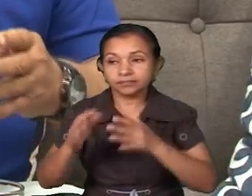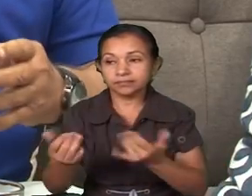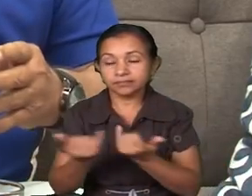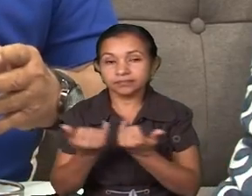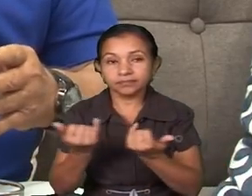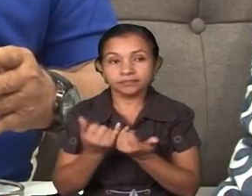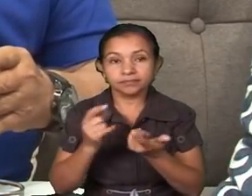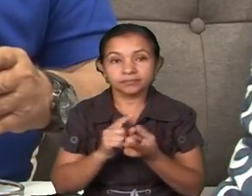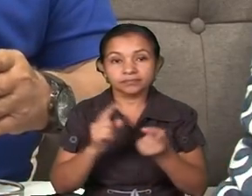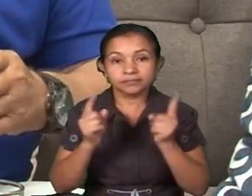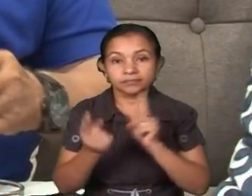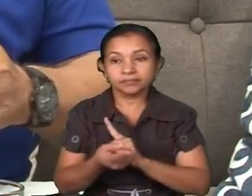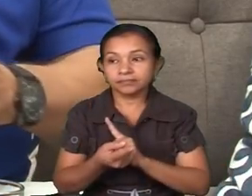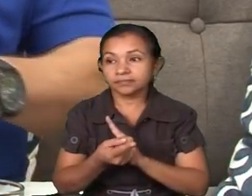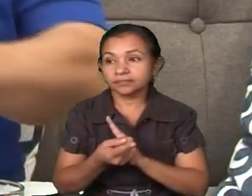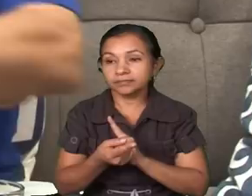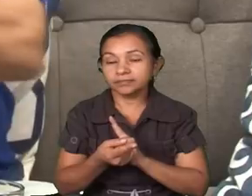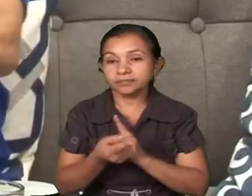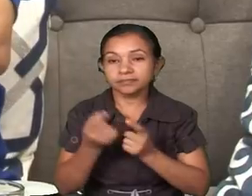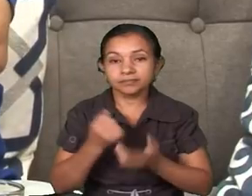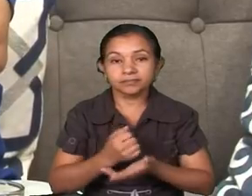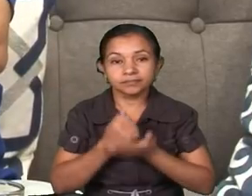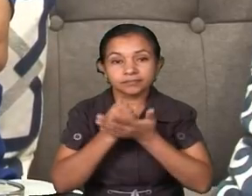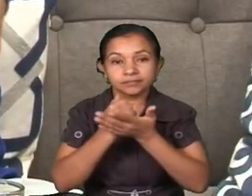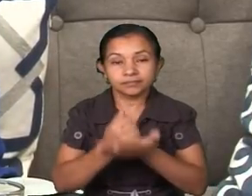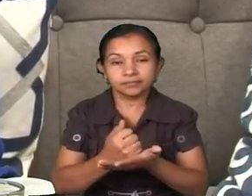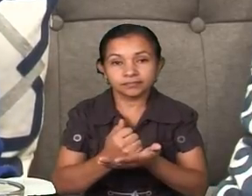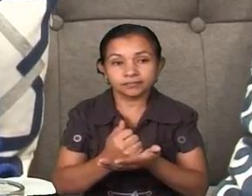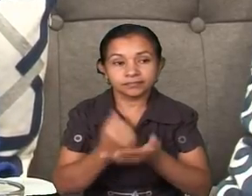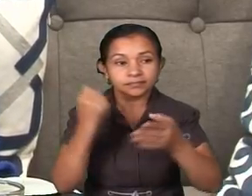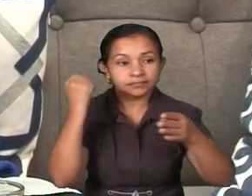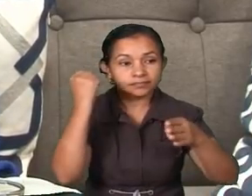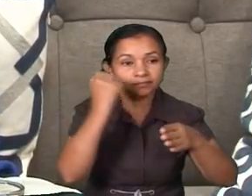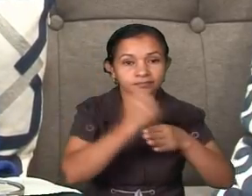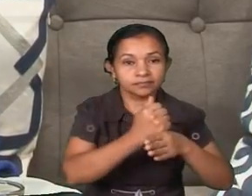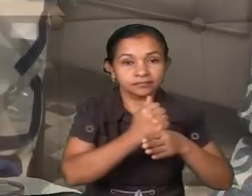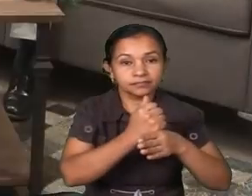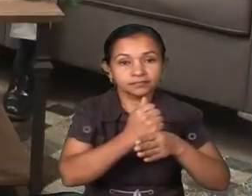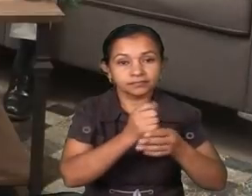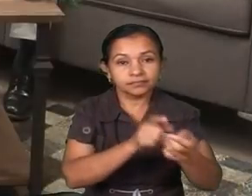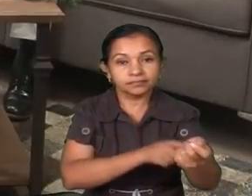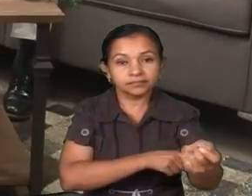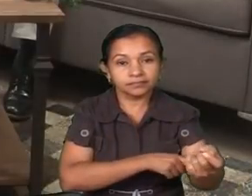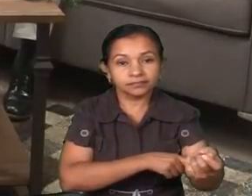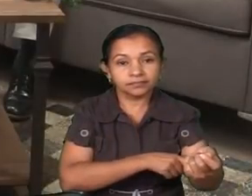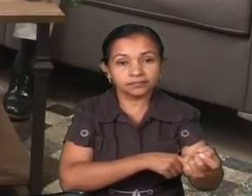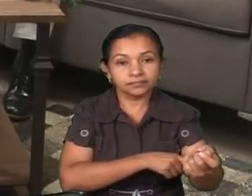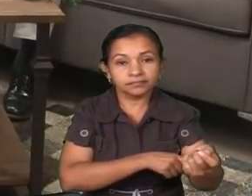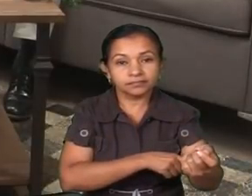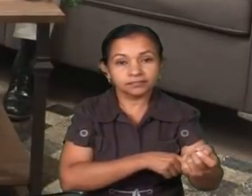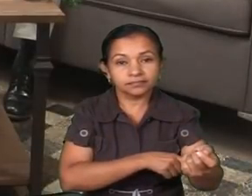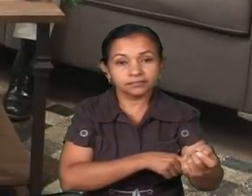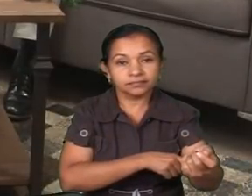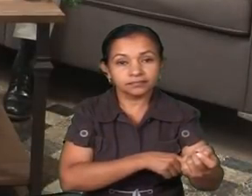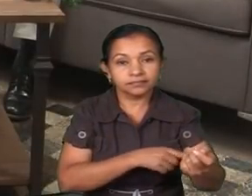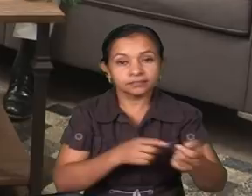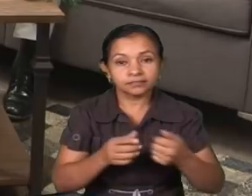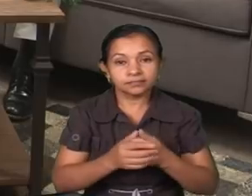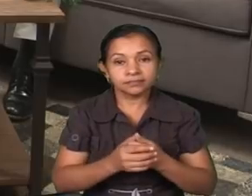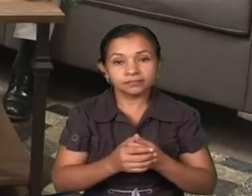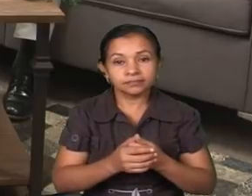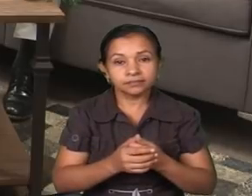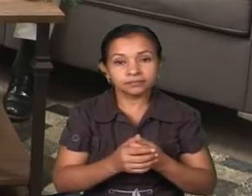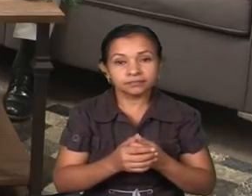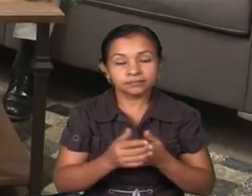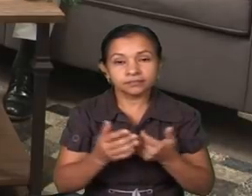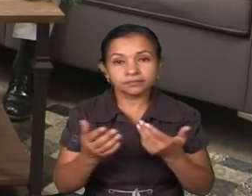cambio de que le ayudara a ir a matar a Diriangén, a su hermano, el otro indio, en